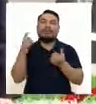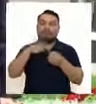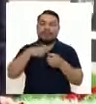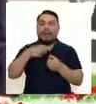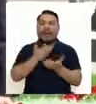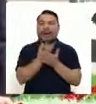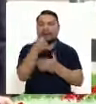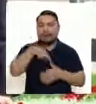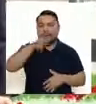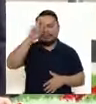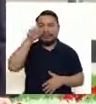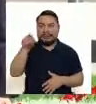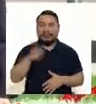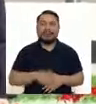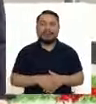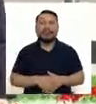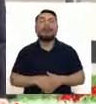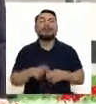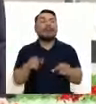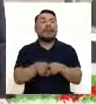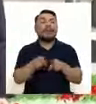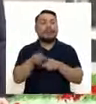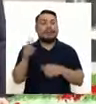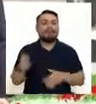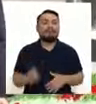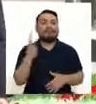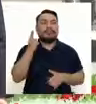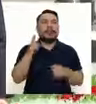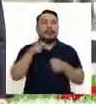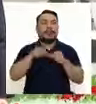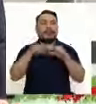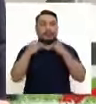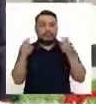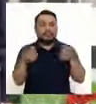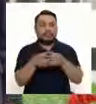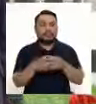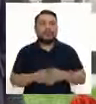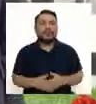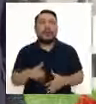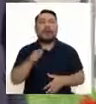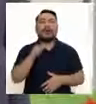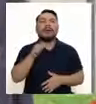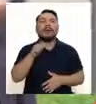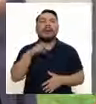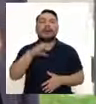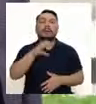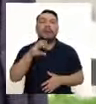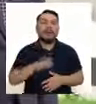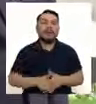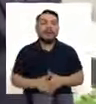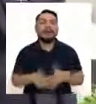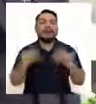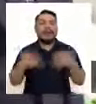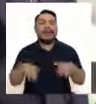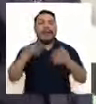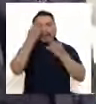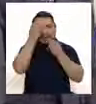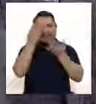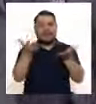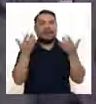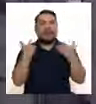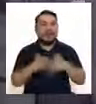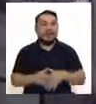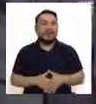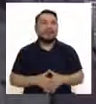y también uno de los principales miembros de la APEC, que como se había informado,